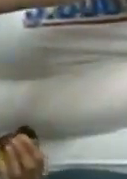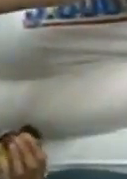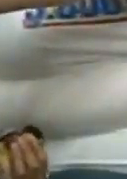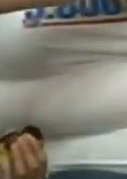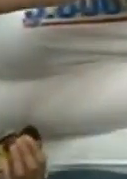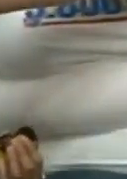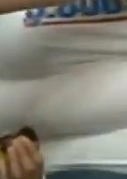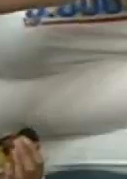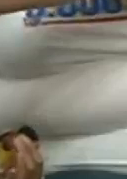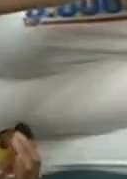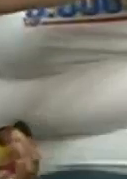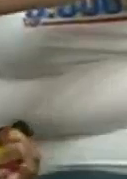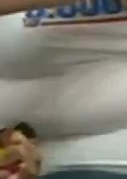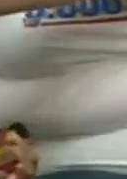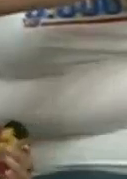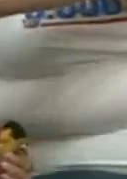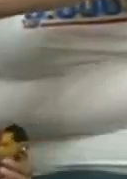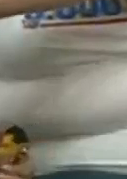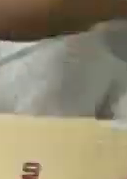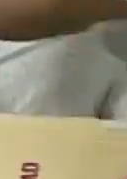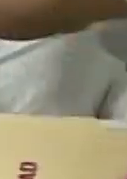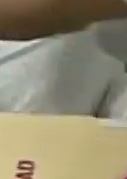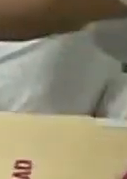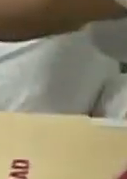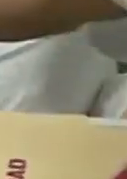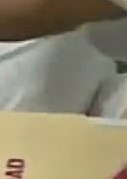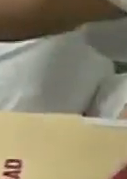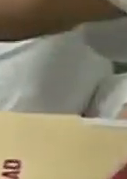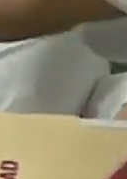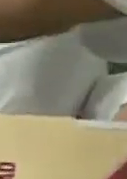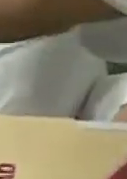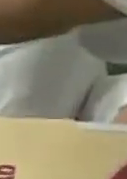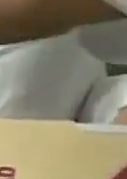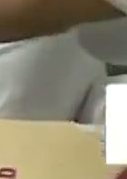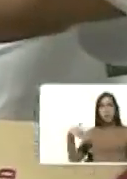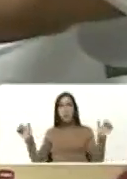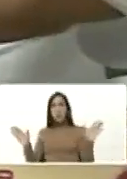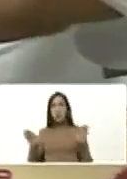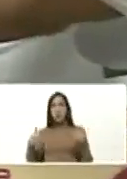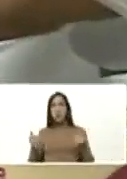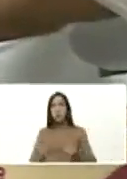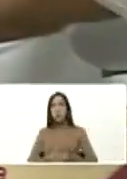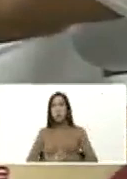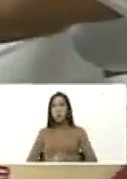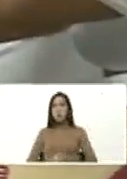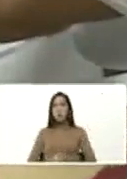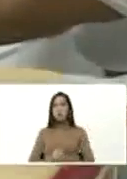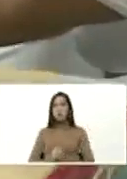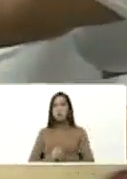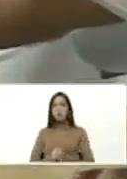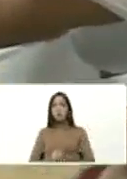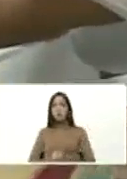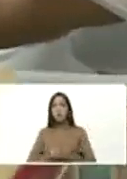mis ojos. No envidio el vuelo ni el nido al turpial, soy